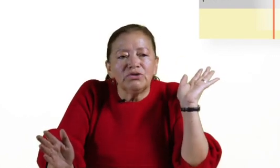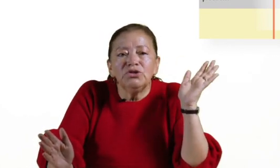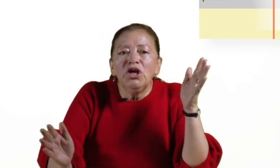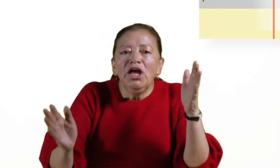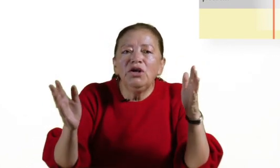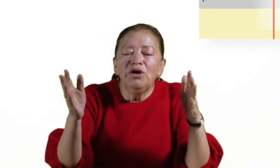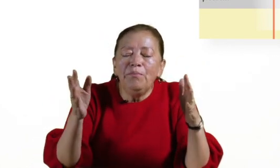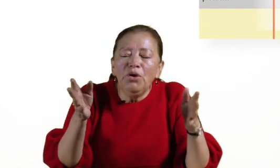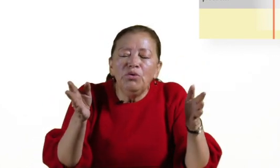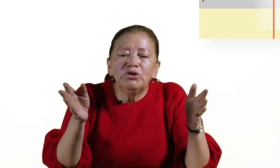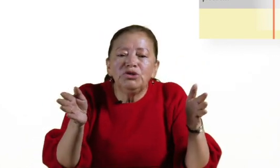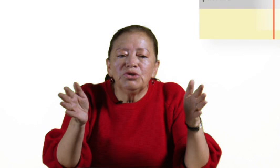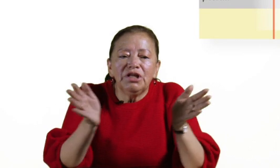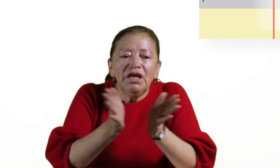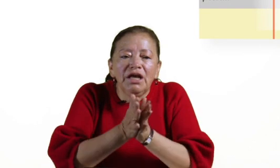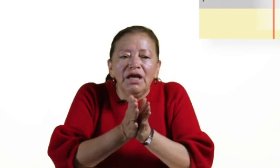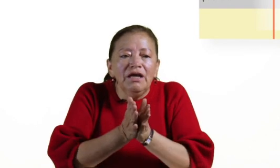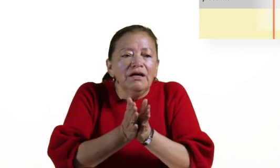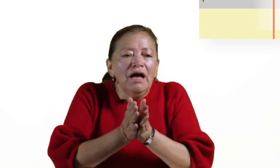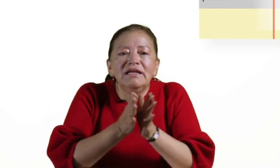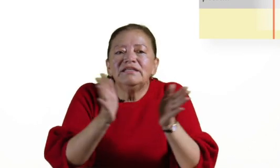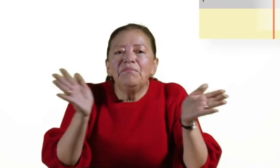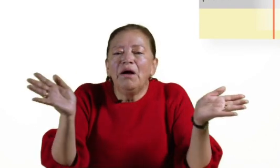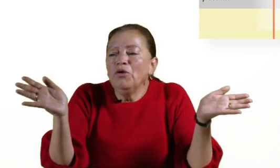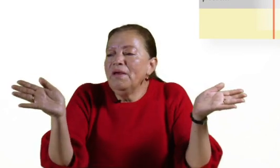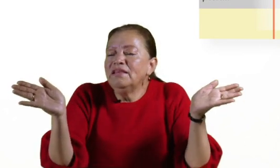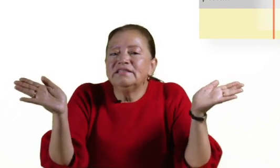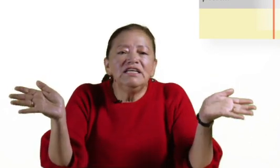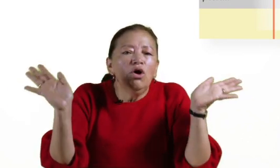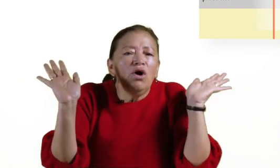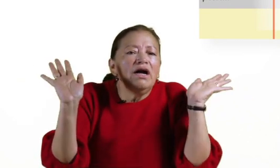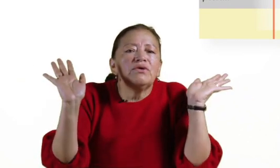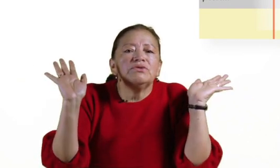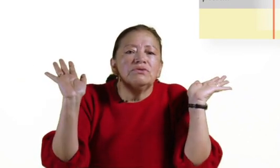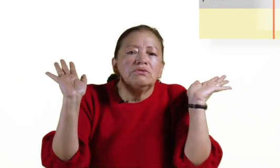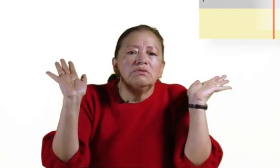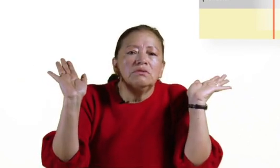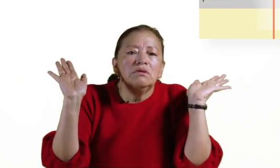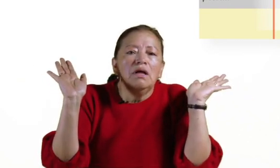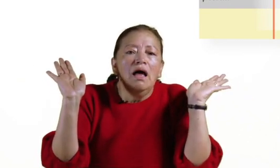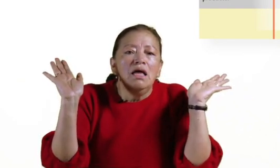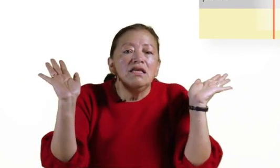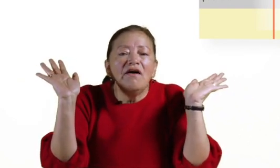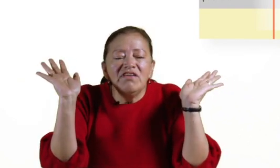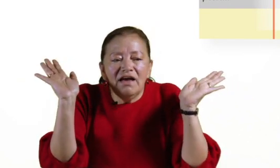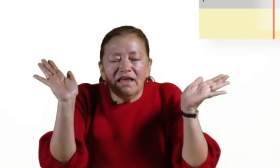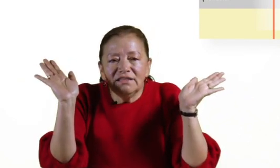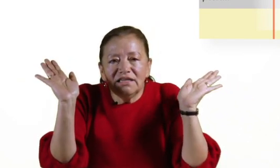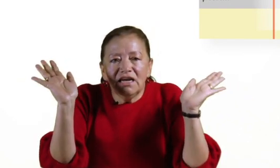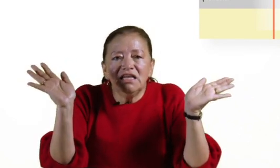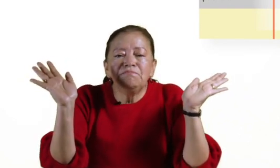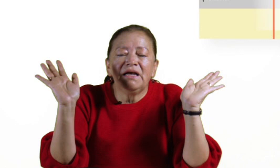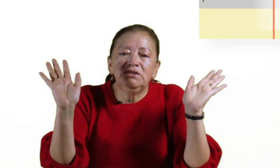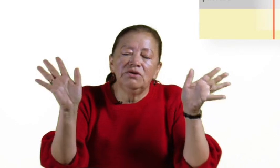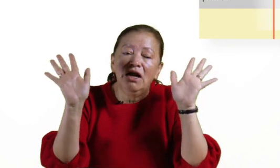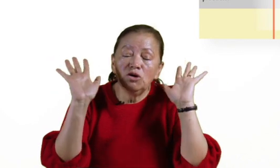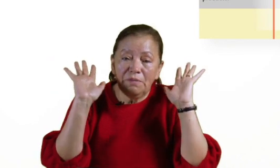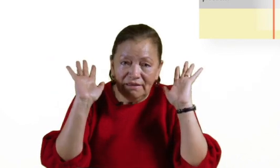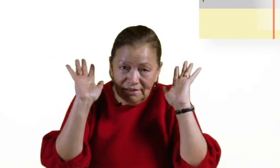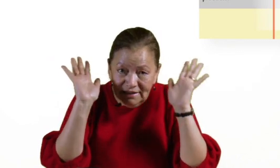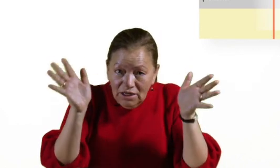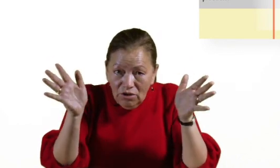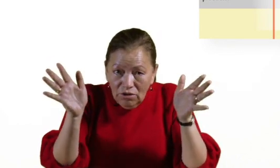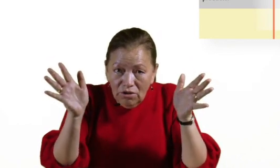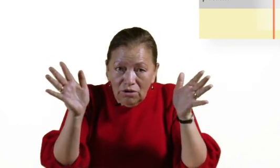de carros, en una producción de, ensamblamos 25 carros y había que hacerle inspección a